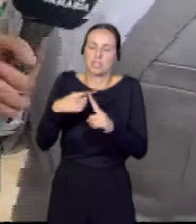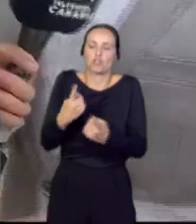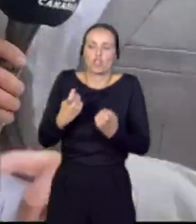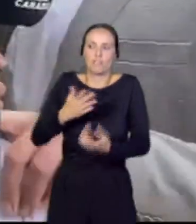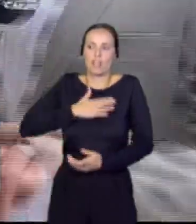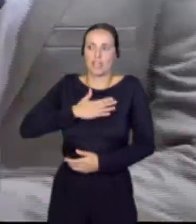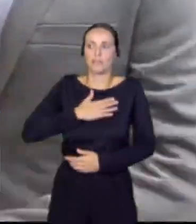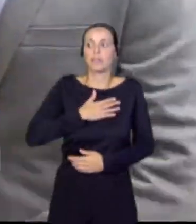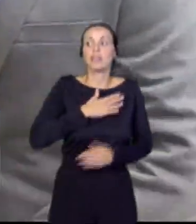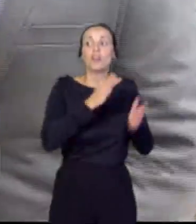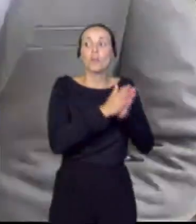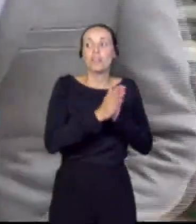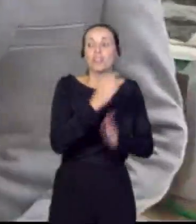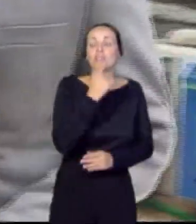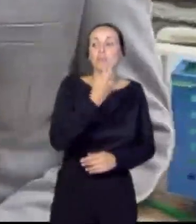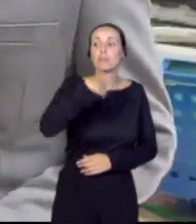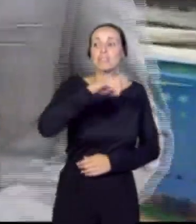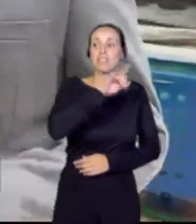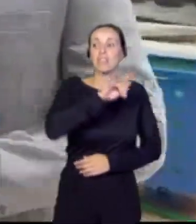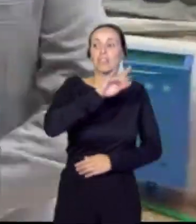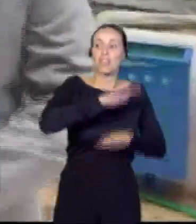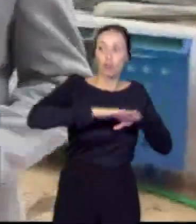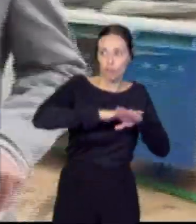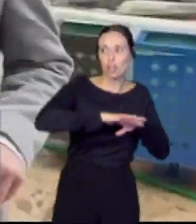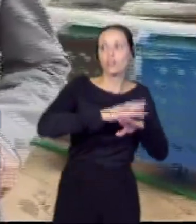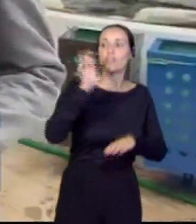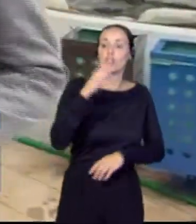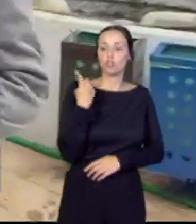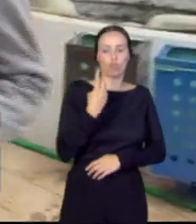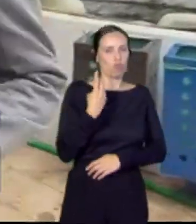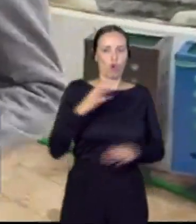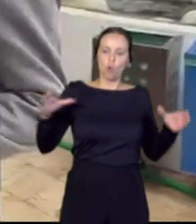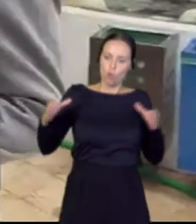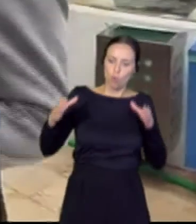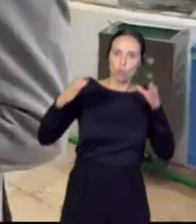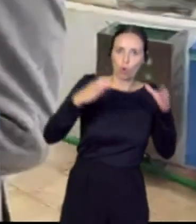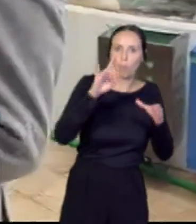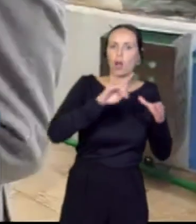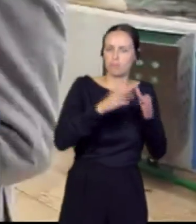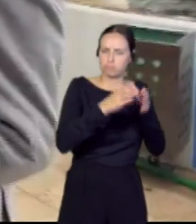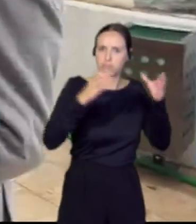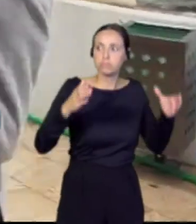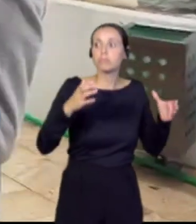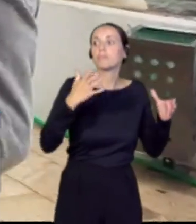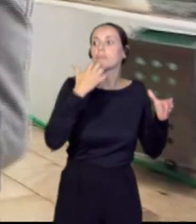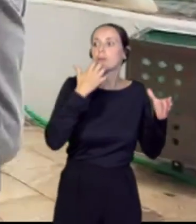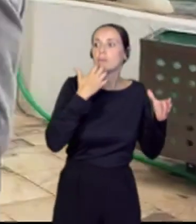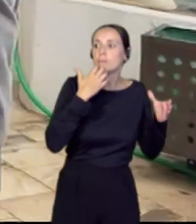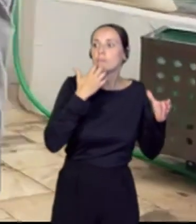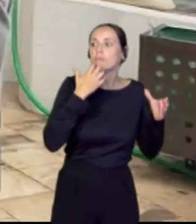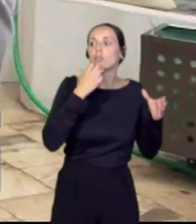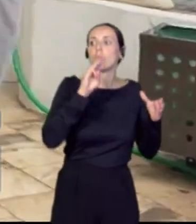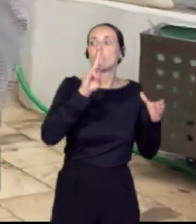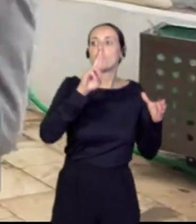Hay que decir, compañeros, que el presidente del gobierno no viene solo, viene acompañado por una delegación canaria bastante amplia, entre los que están, pues, Proesta,